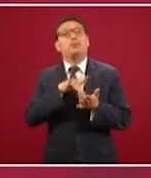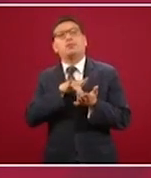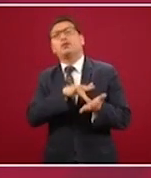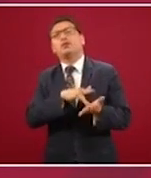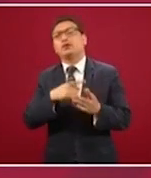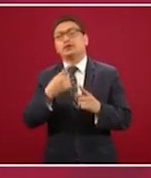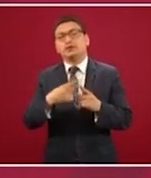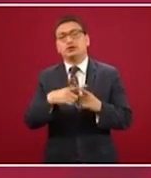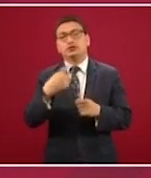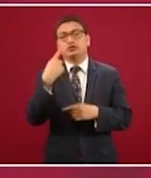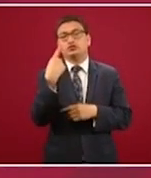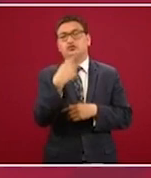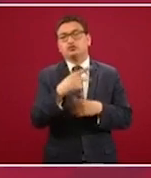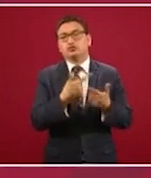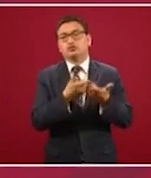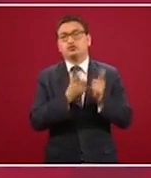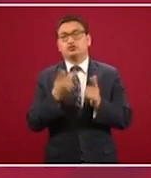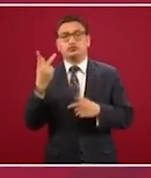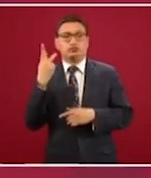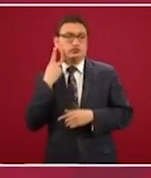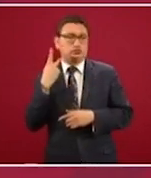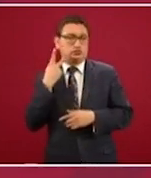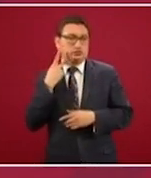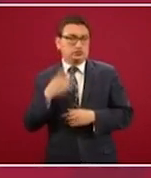el partido que